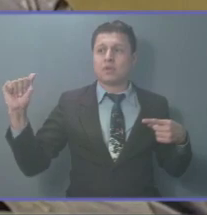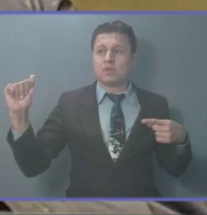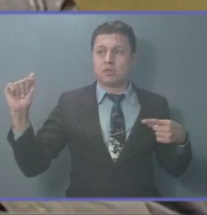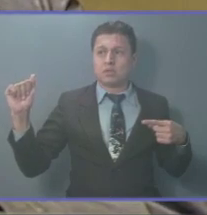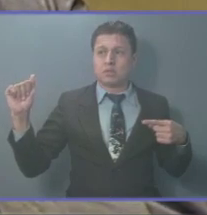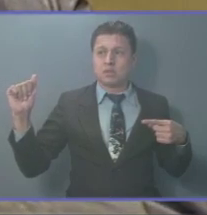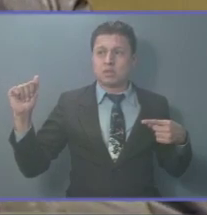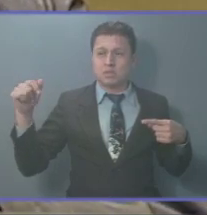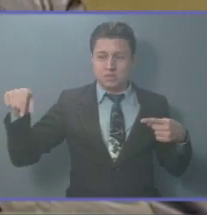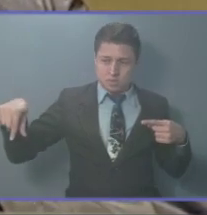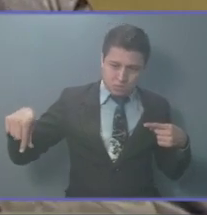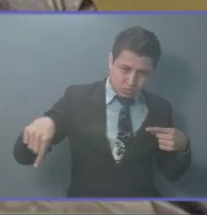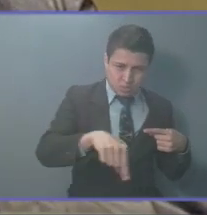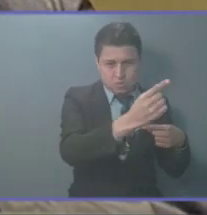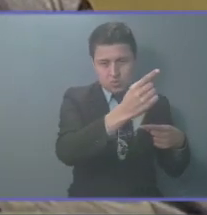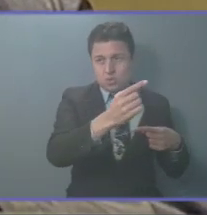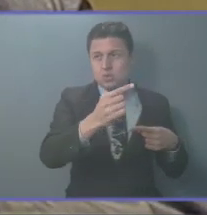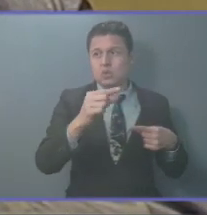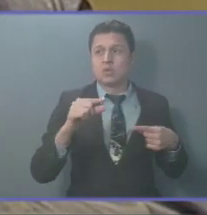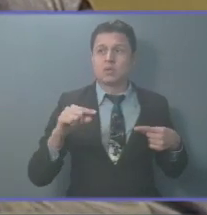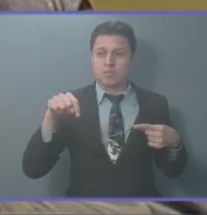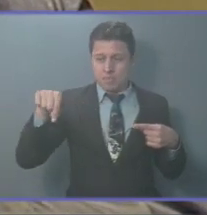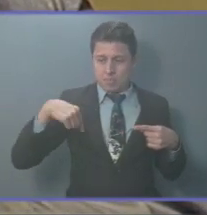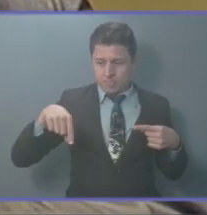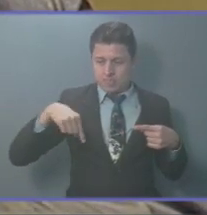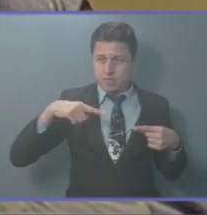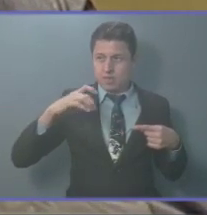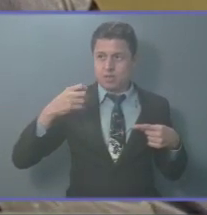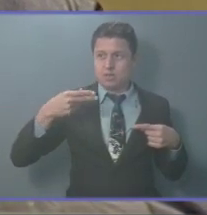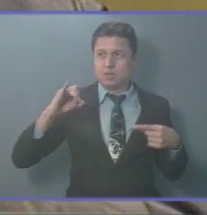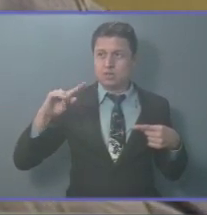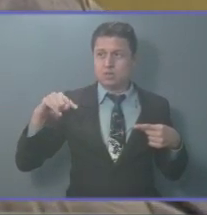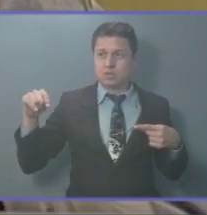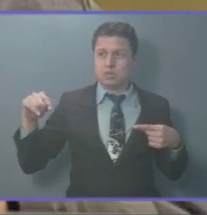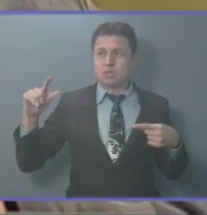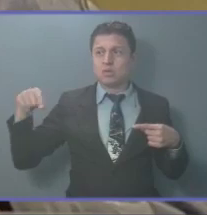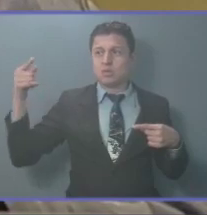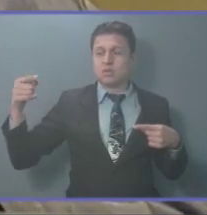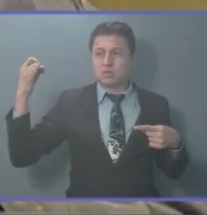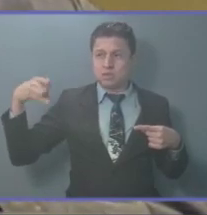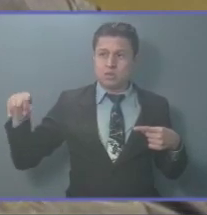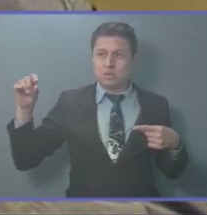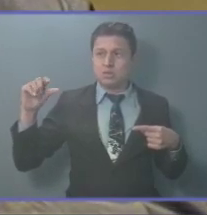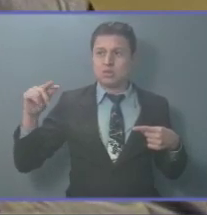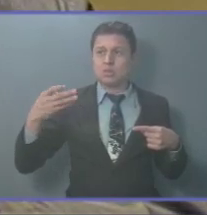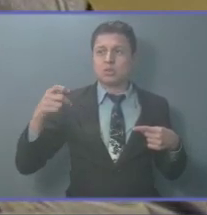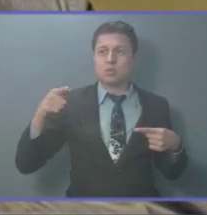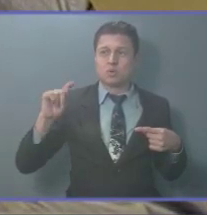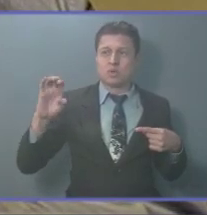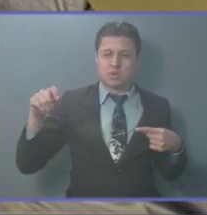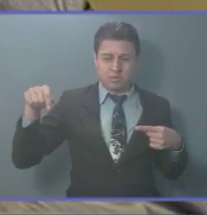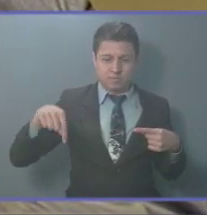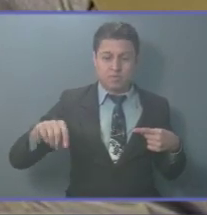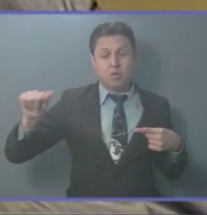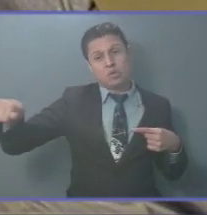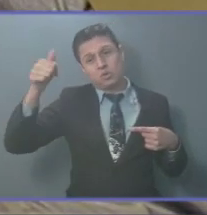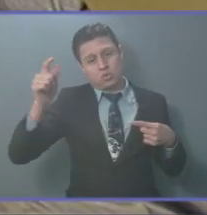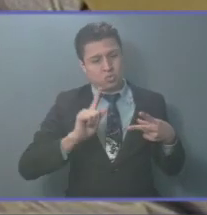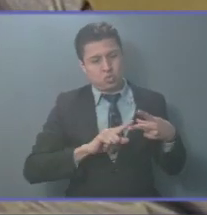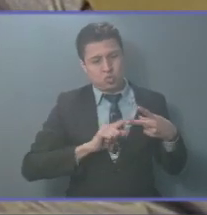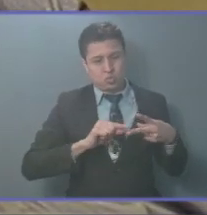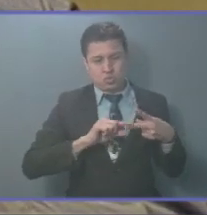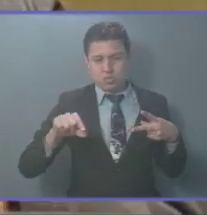llama La Lechuza, más abajito se llama Montserrat y allá al fondo pues se llama La Selguate. La quebrada